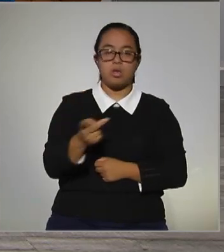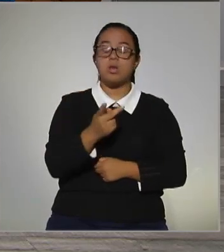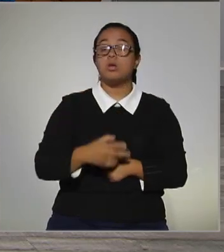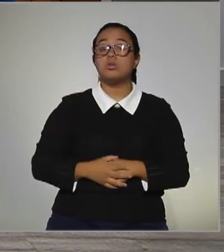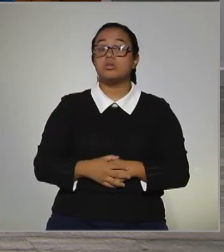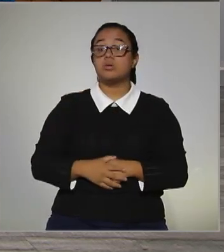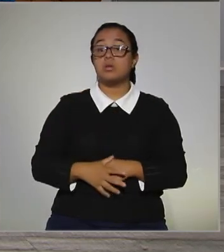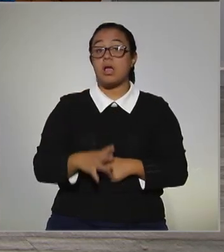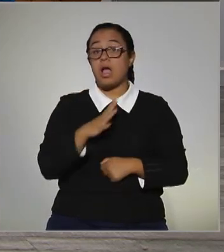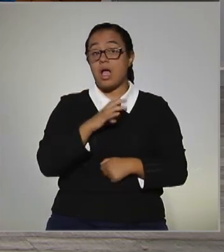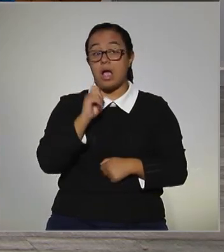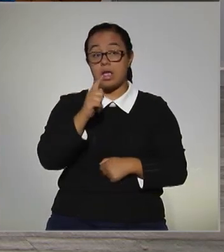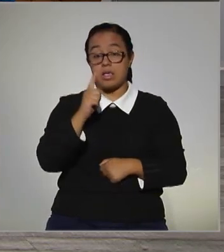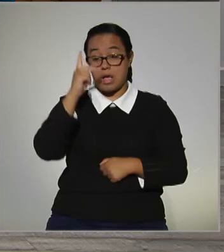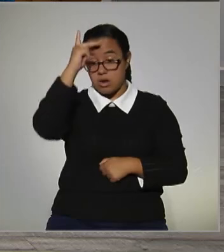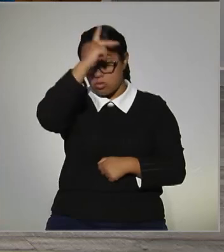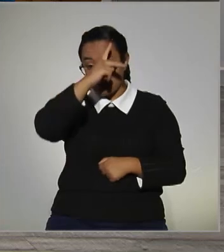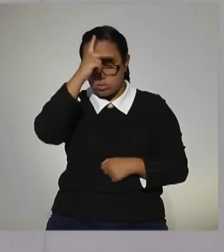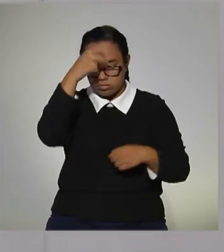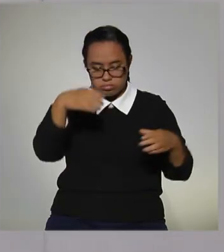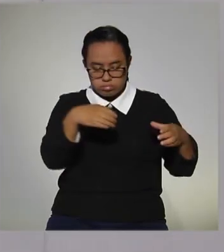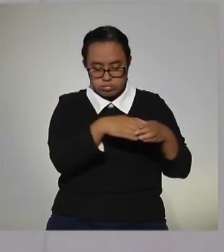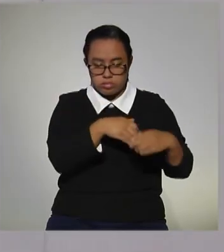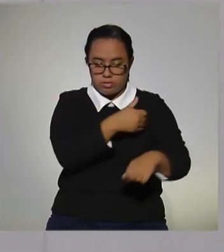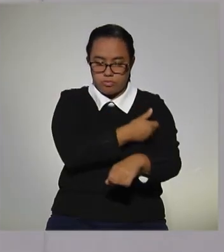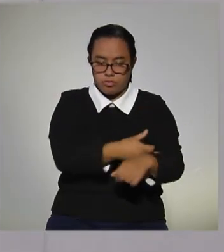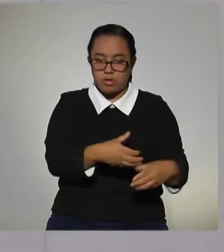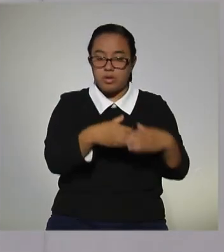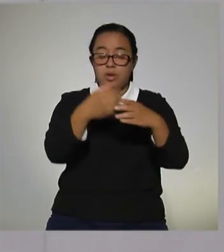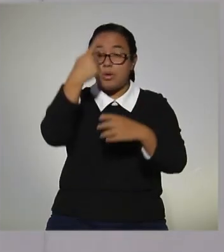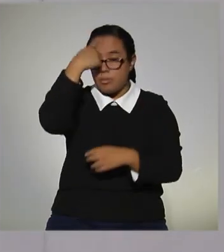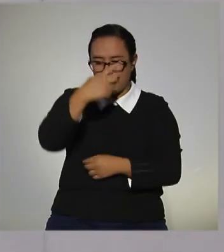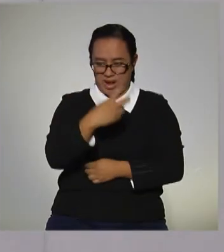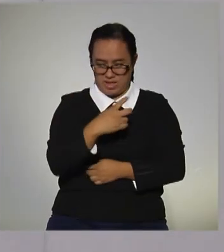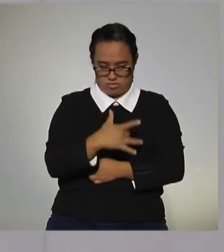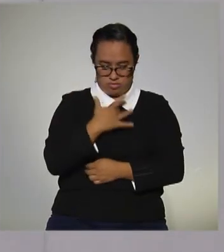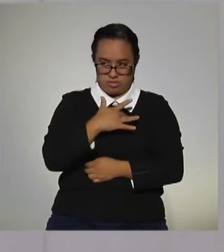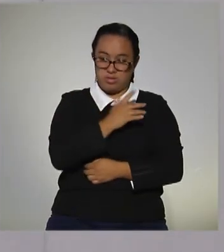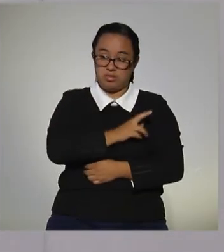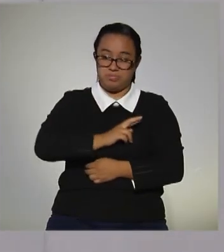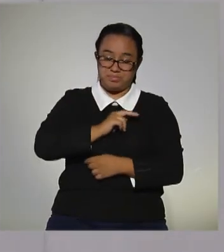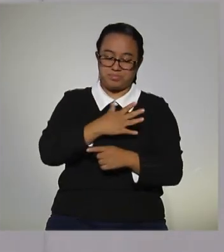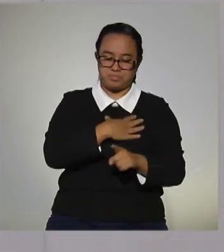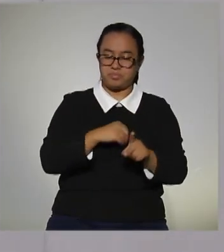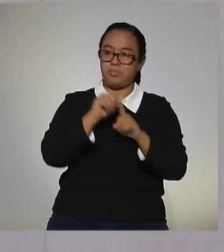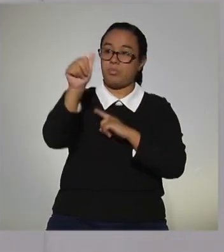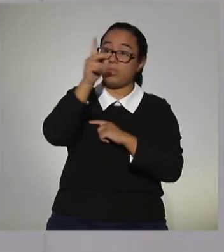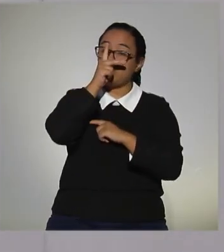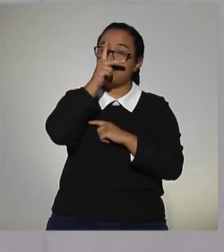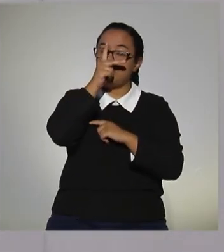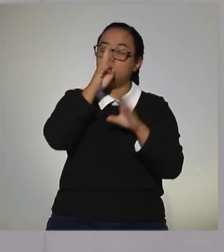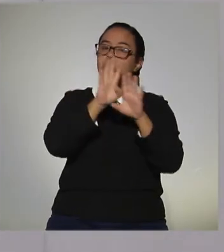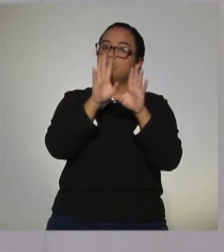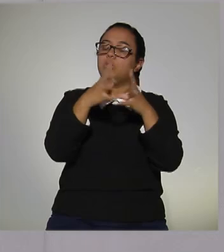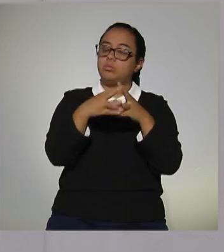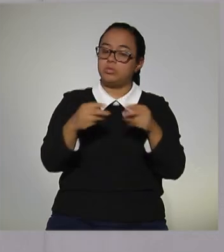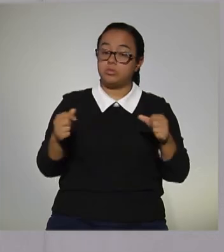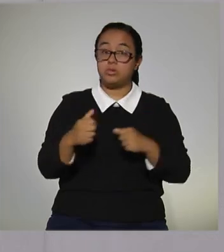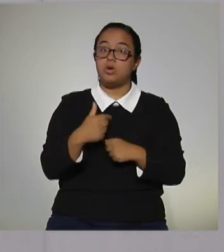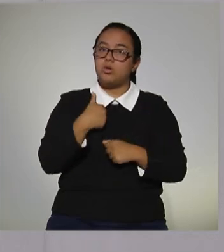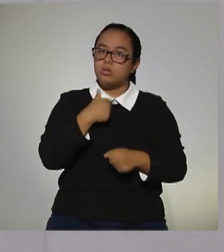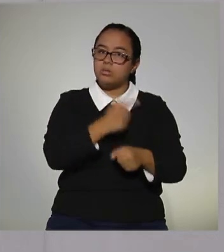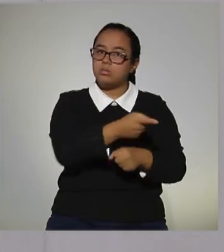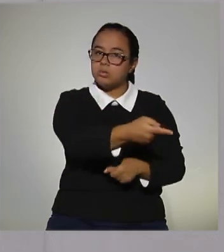algún tipo de terapia familiar para poder tratar el resentimiento de los hijos a los papás? Yo me estoy enterando que me